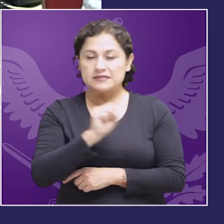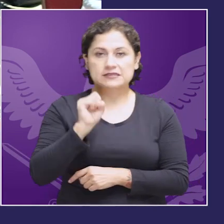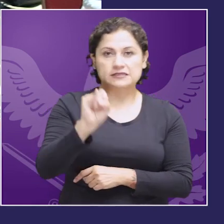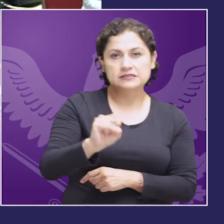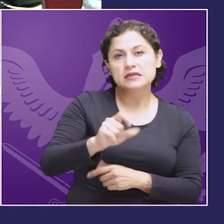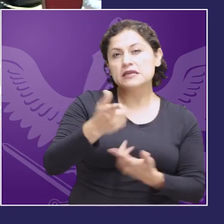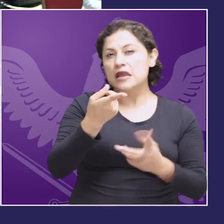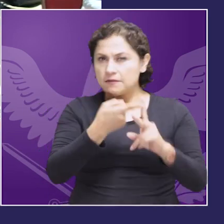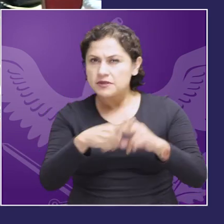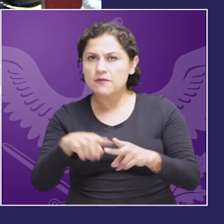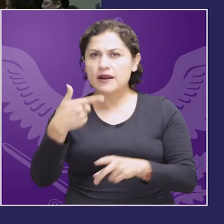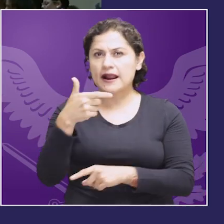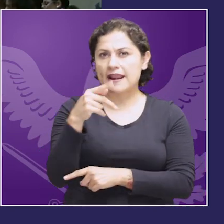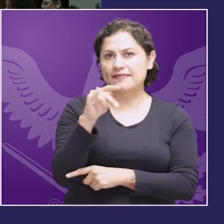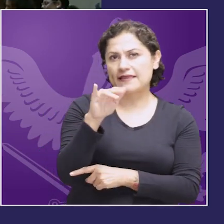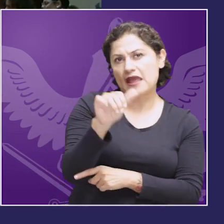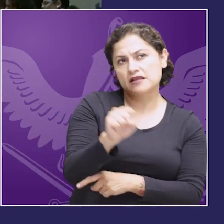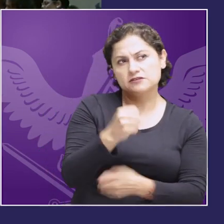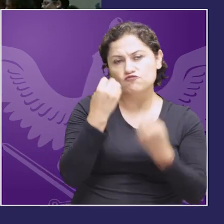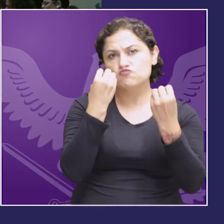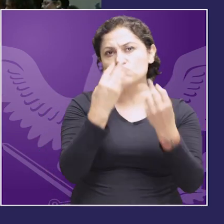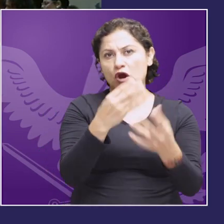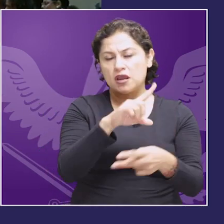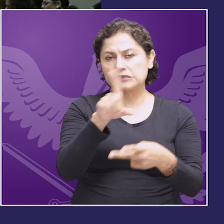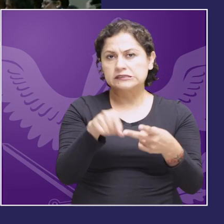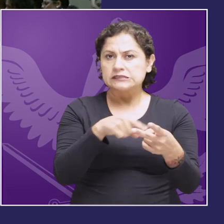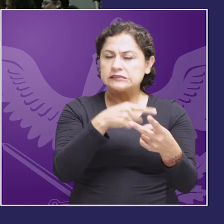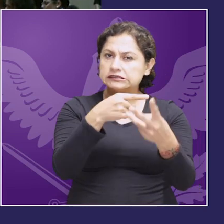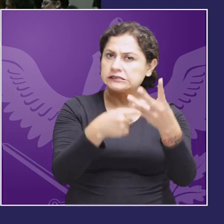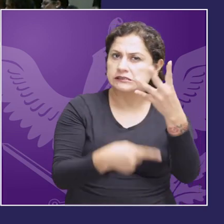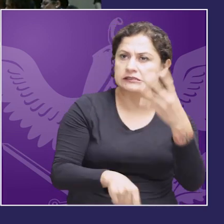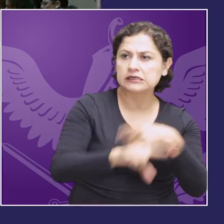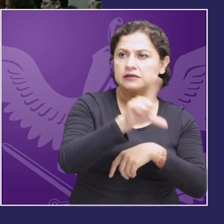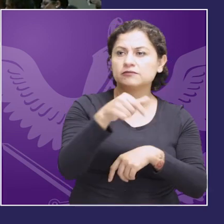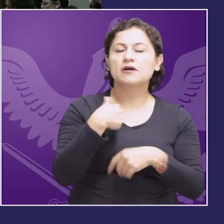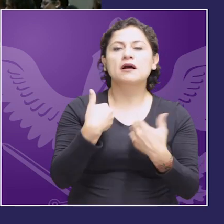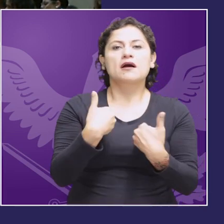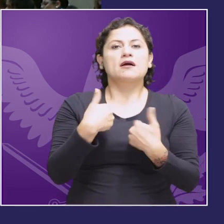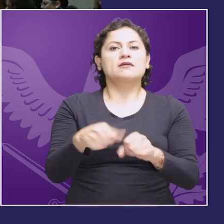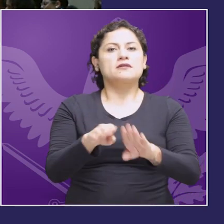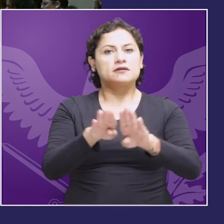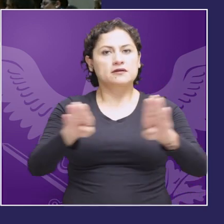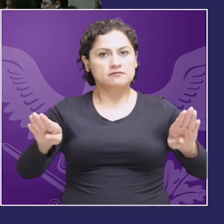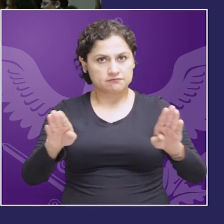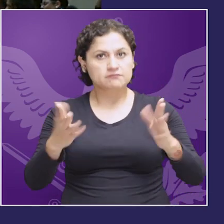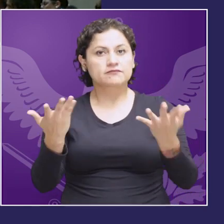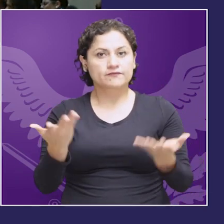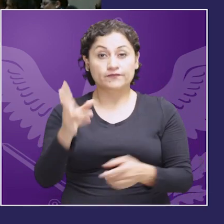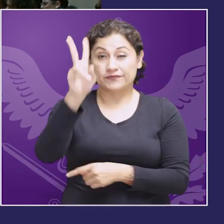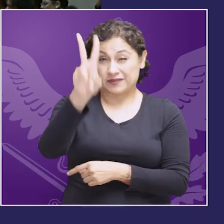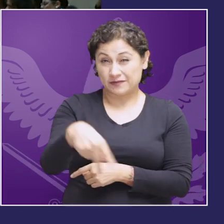Esto de que hay mucha hipocresía, sobre todo lo veo en jueces, colegas varones, en esta cuestión de decir,